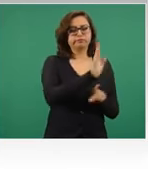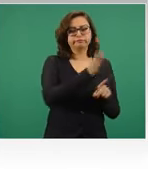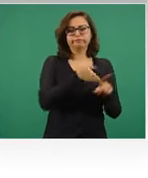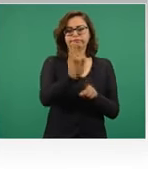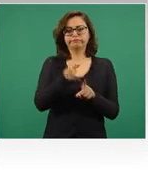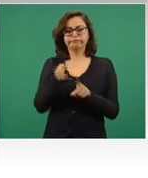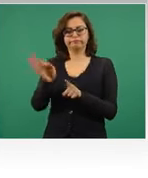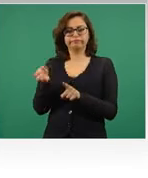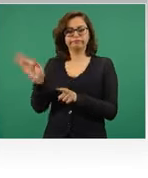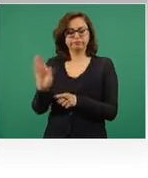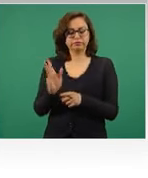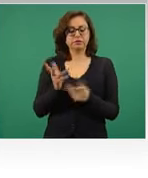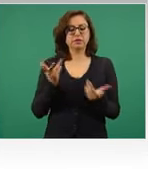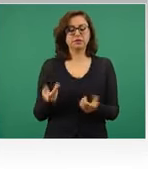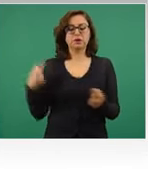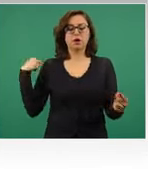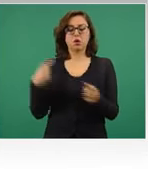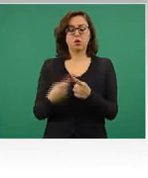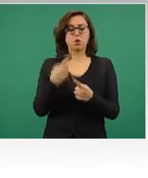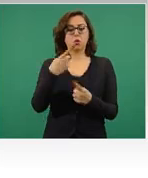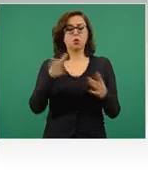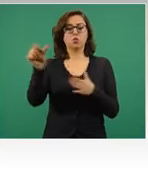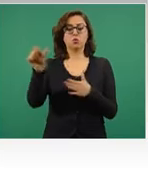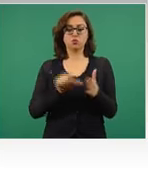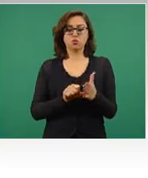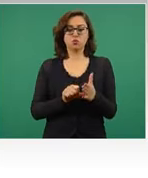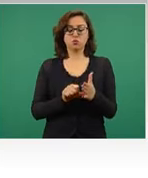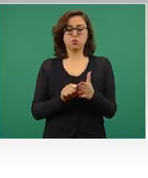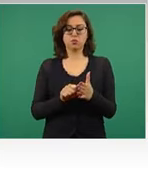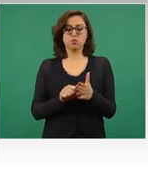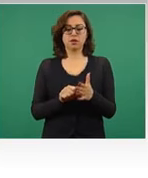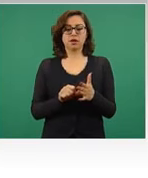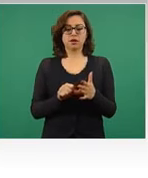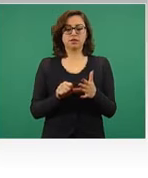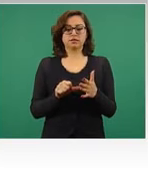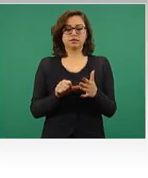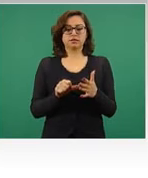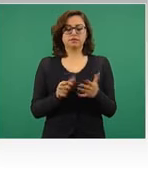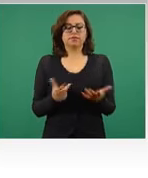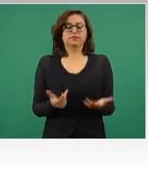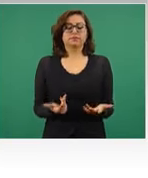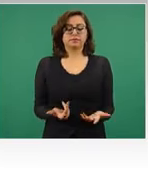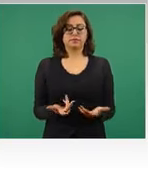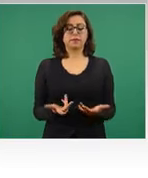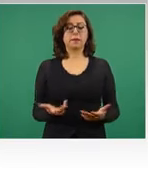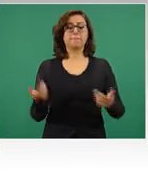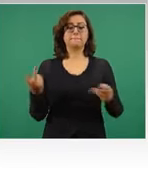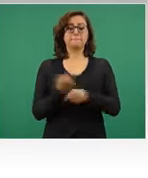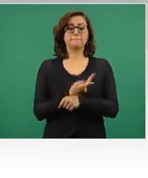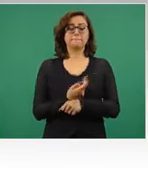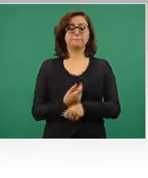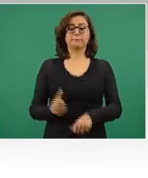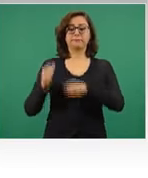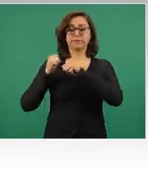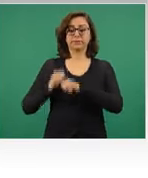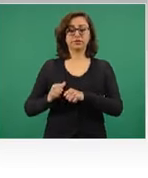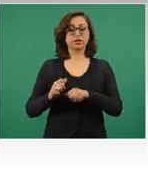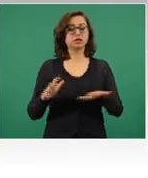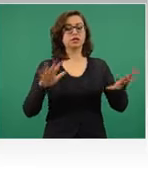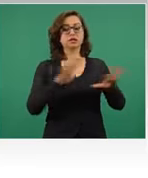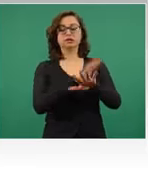En el presente mes tuvimos la rotación por producto de los movimientos de rotación de los mandos y de los